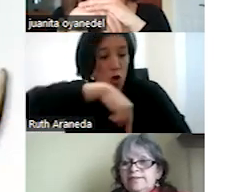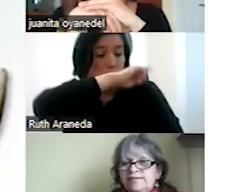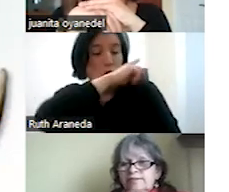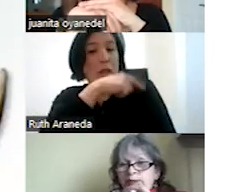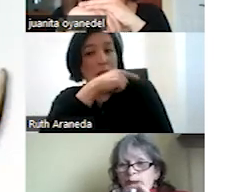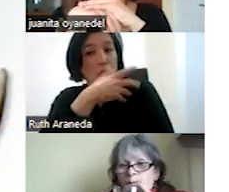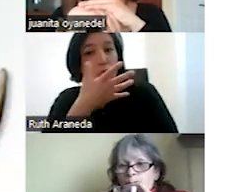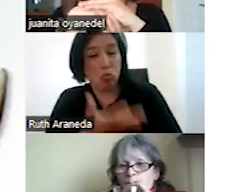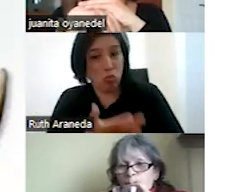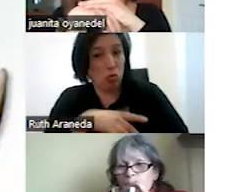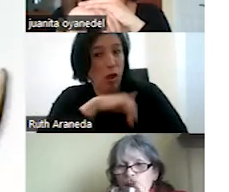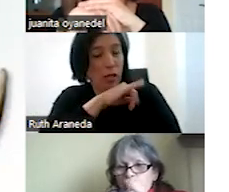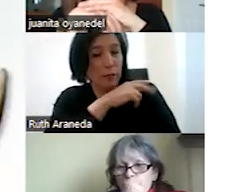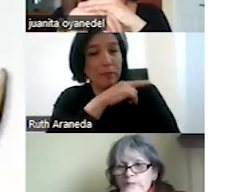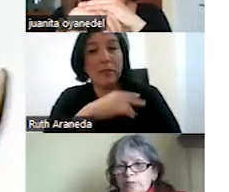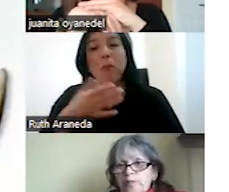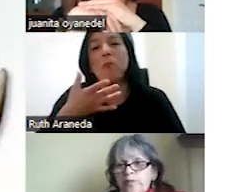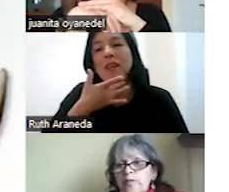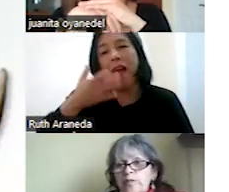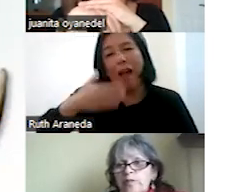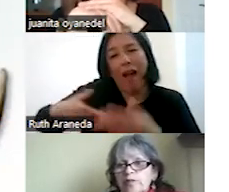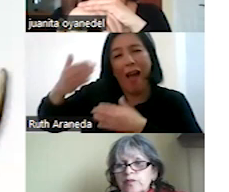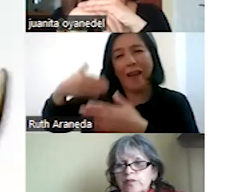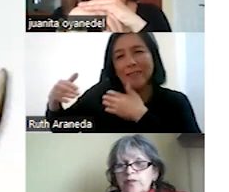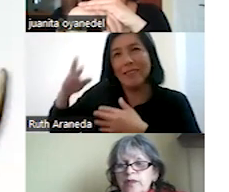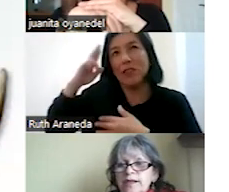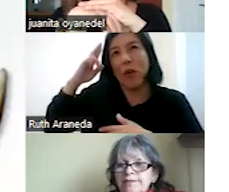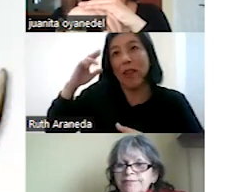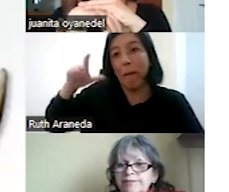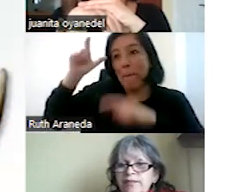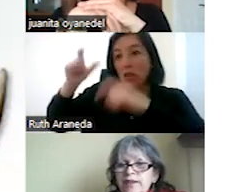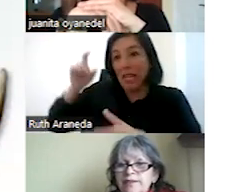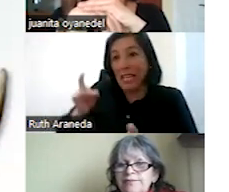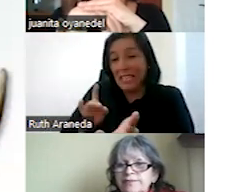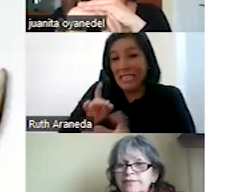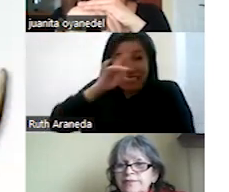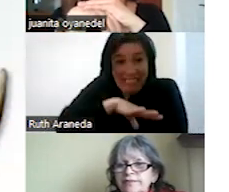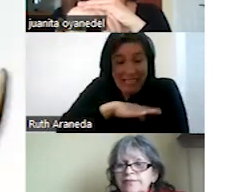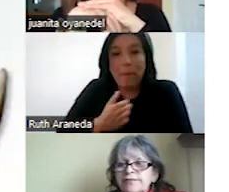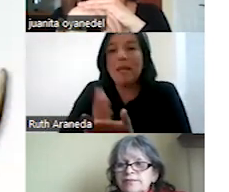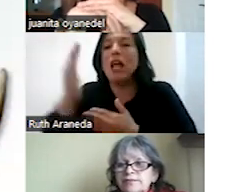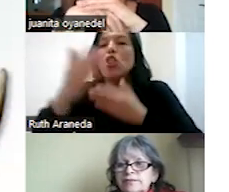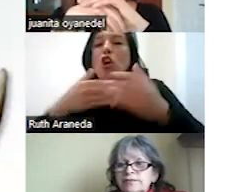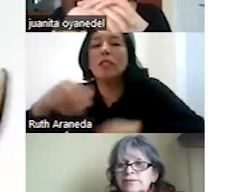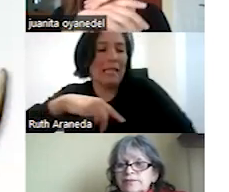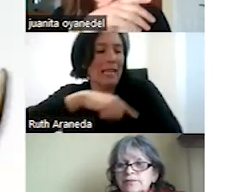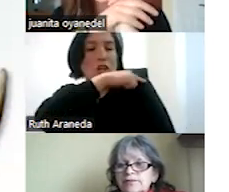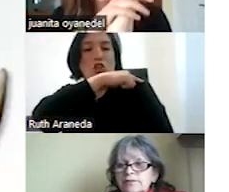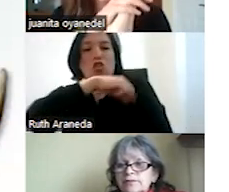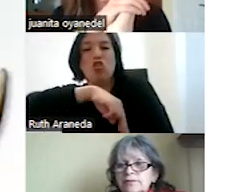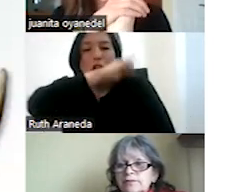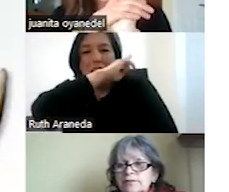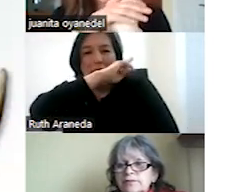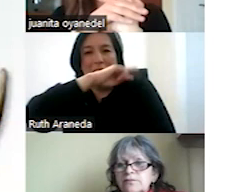porque ya vimos que nuestros ancestros entran por el norte, por Asia, desde Asia a través de América del Norte, en fin. Esta